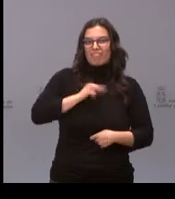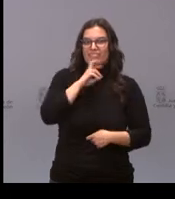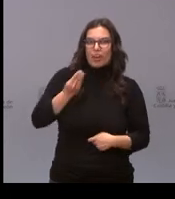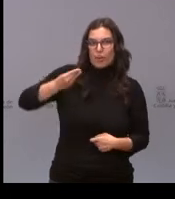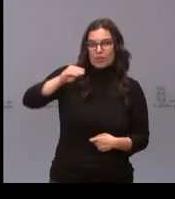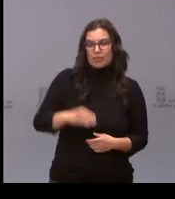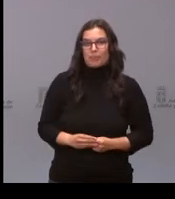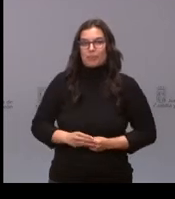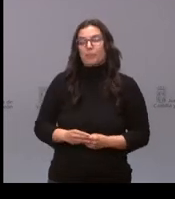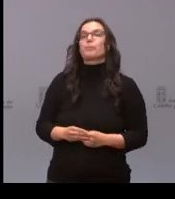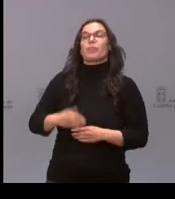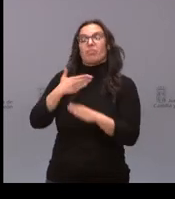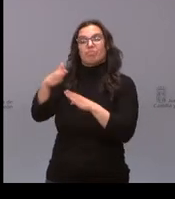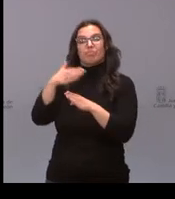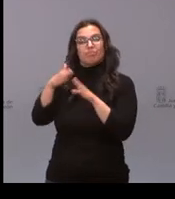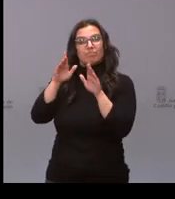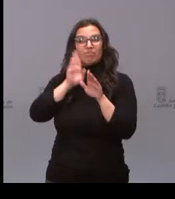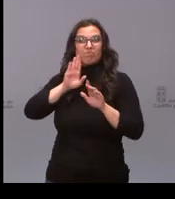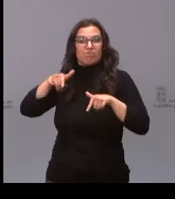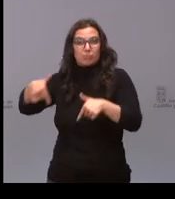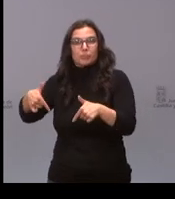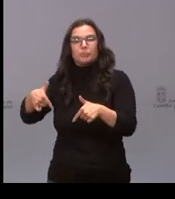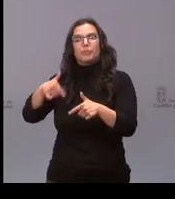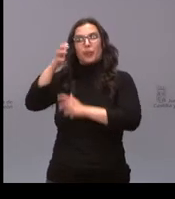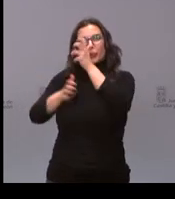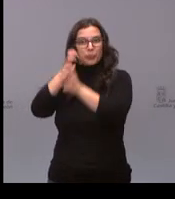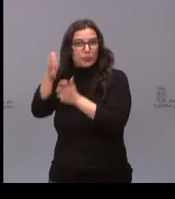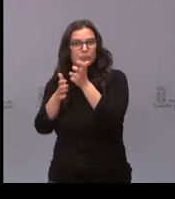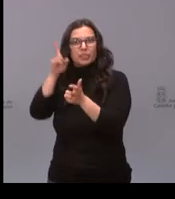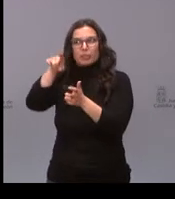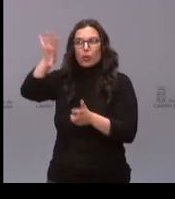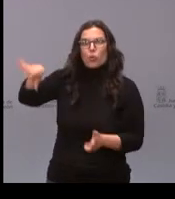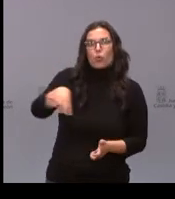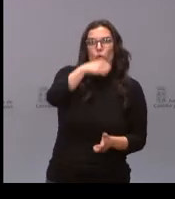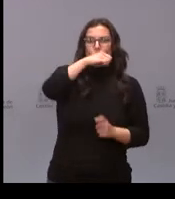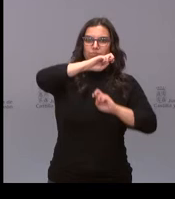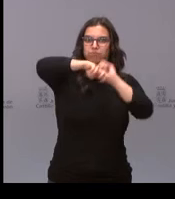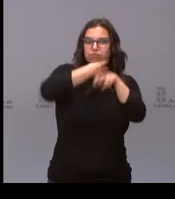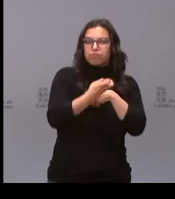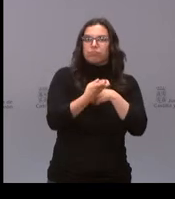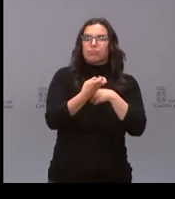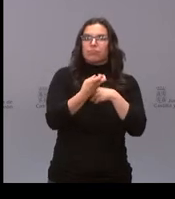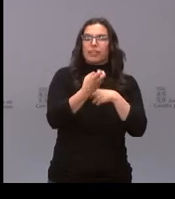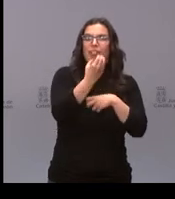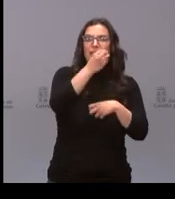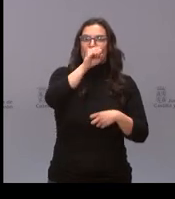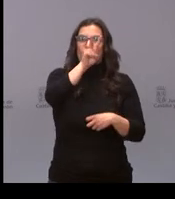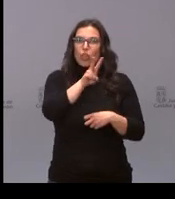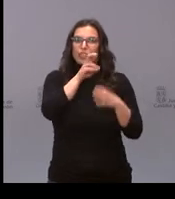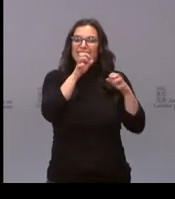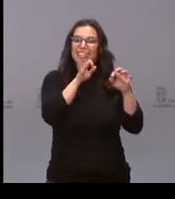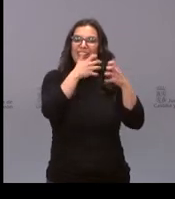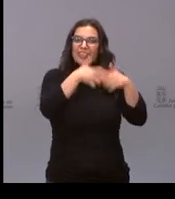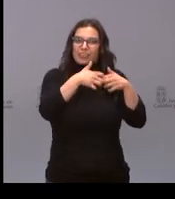la eliminación de las emisiones de CO2 y convertirlo precisamente en CO2 industrial